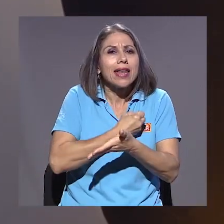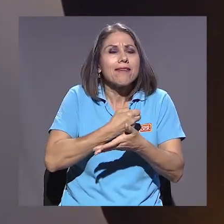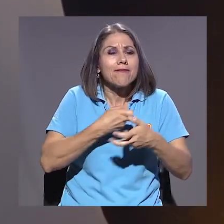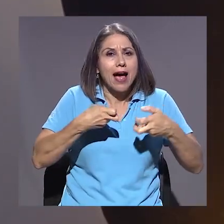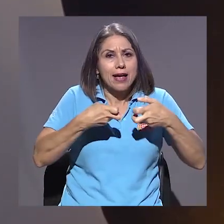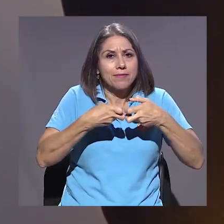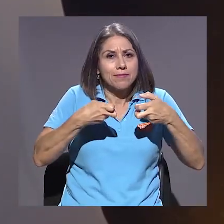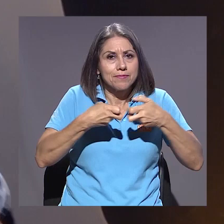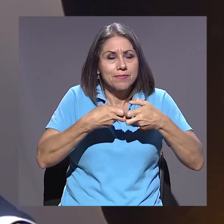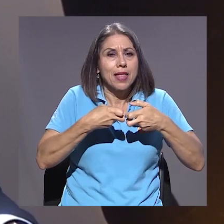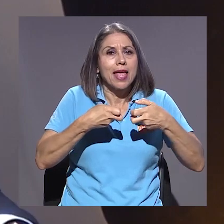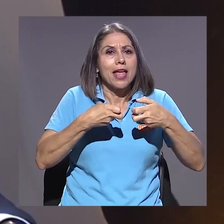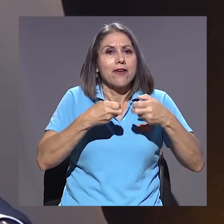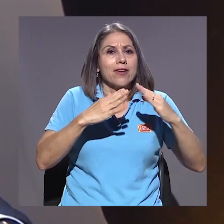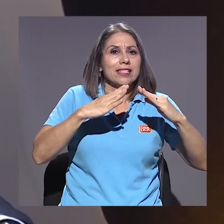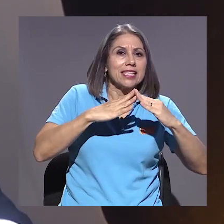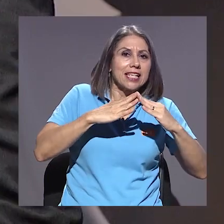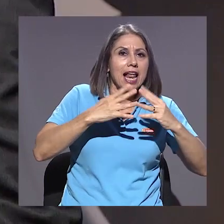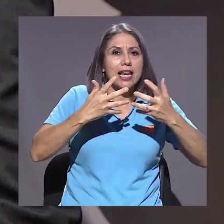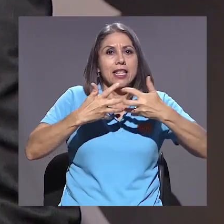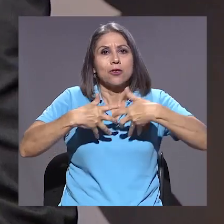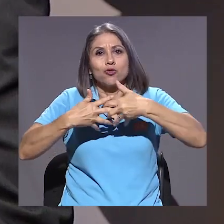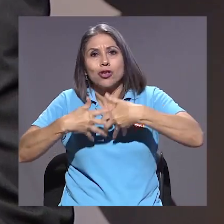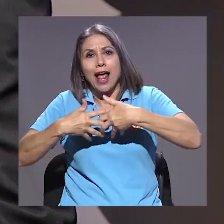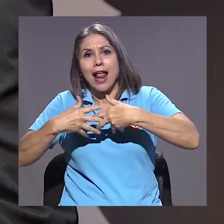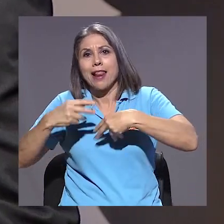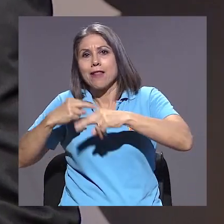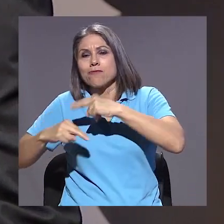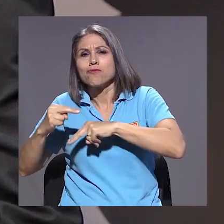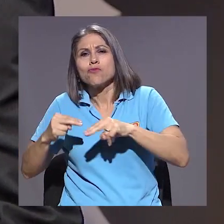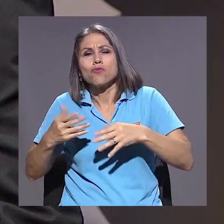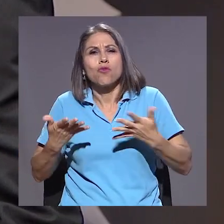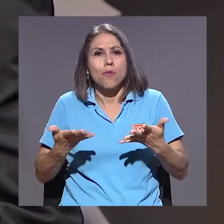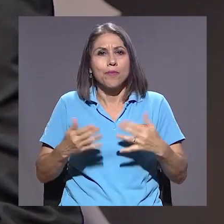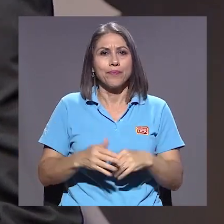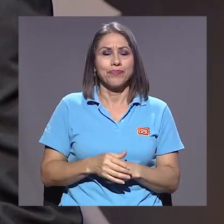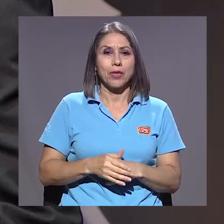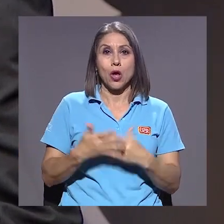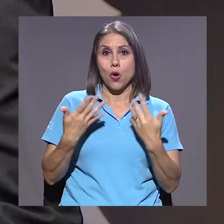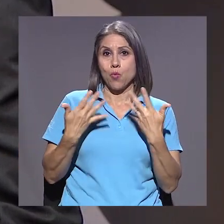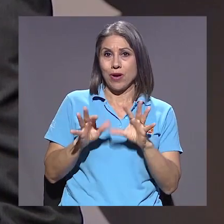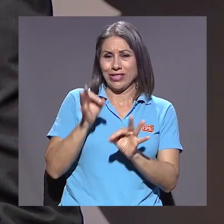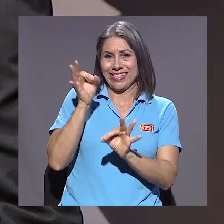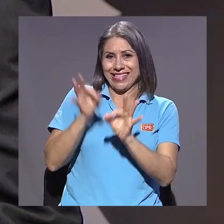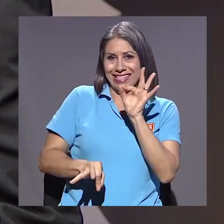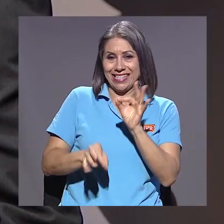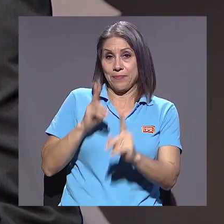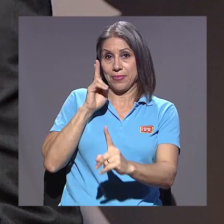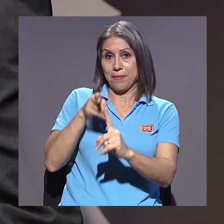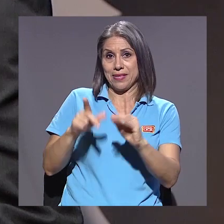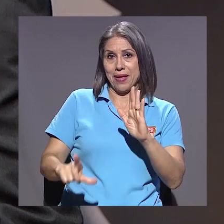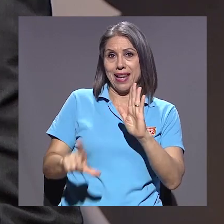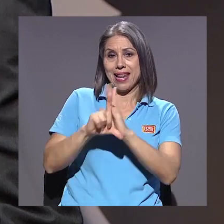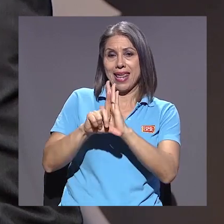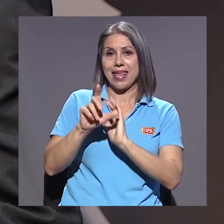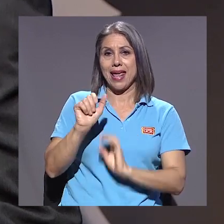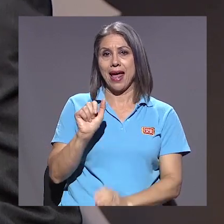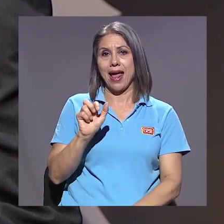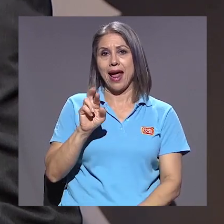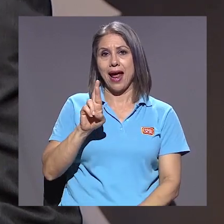tarifa comercial, cómo es la tarifa industrial. Bueno, de forma muy sencilla, la misma ley de la ARECEP